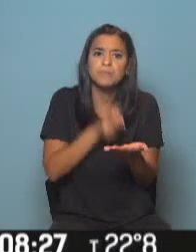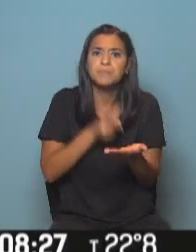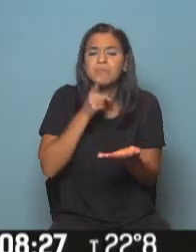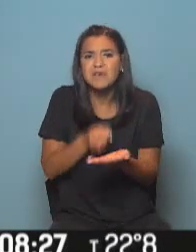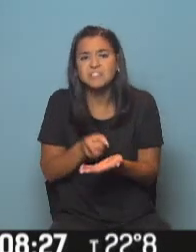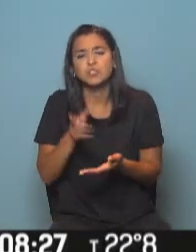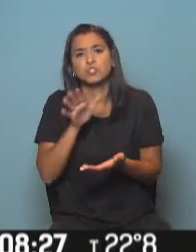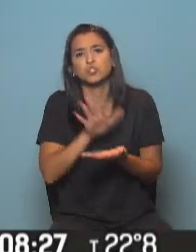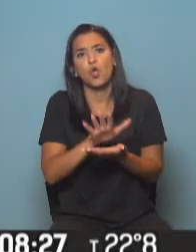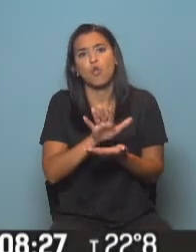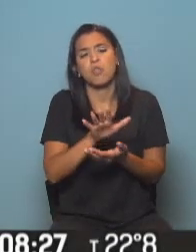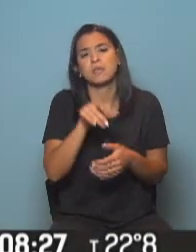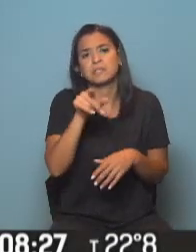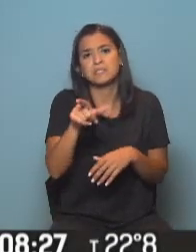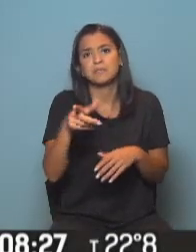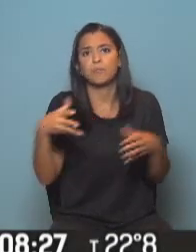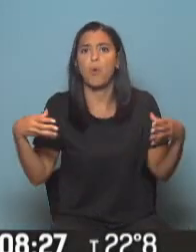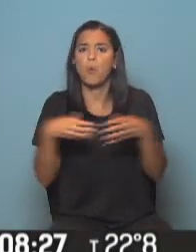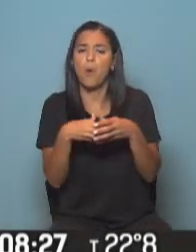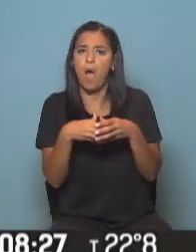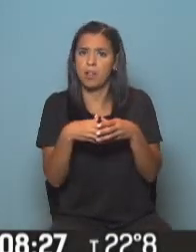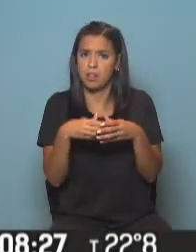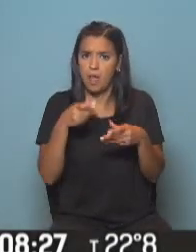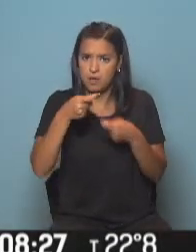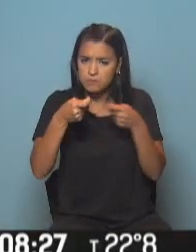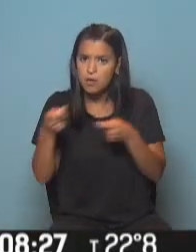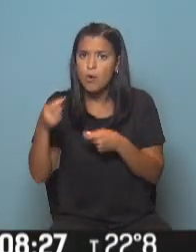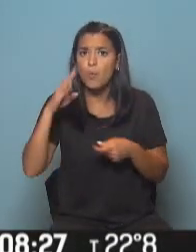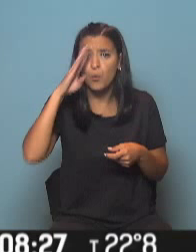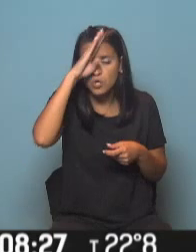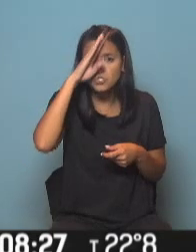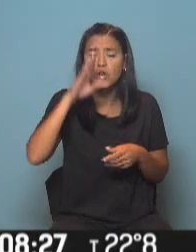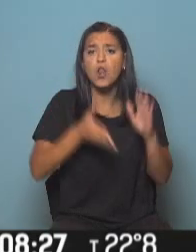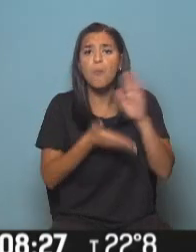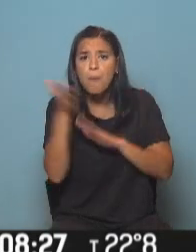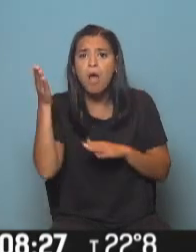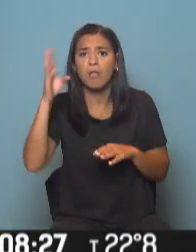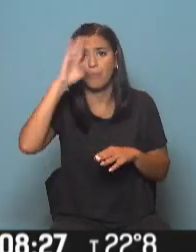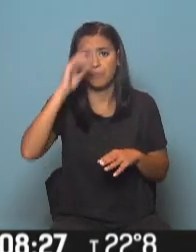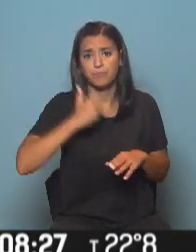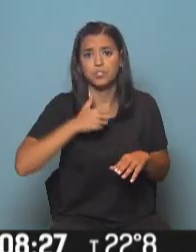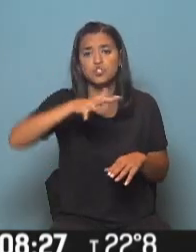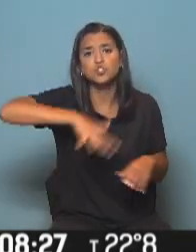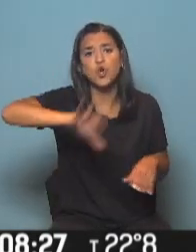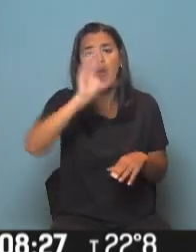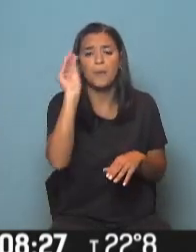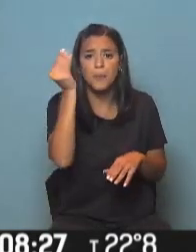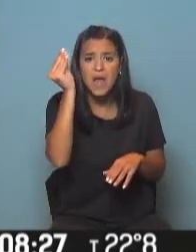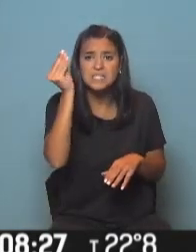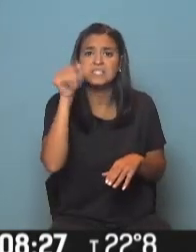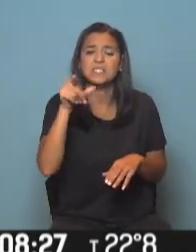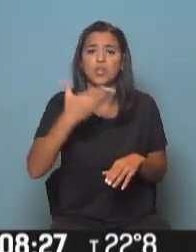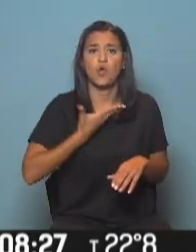ampliamente controladas por bandas criminales reiteramos bolsonaro militariza una zona de Brasil concretamente